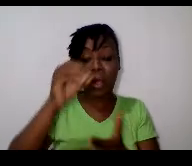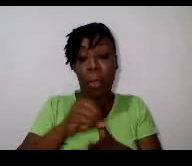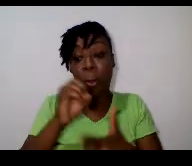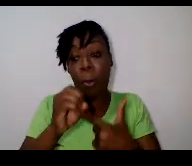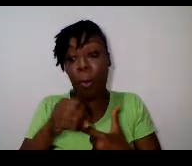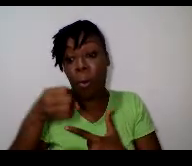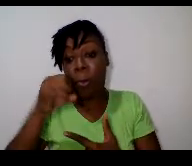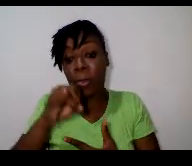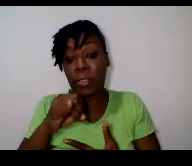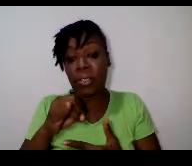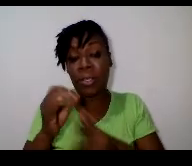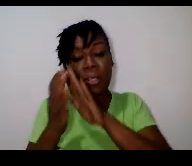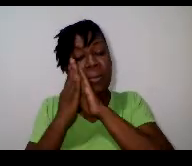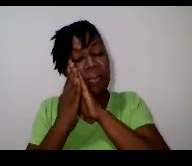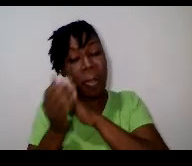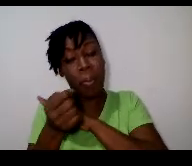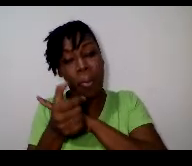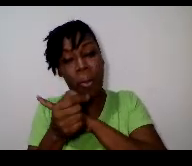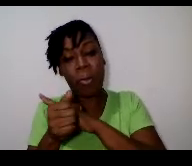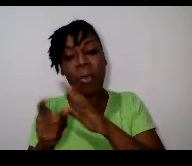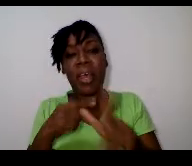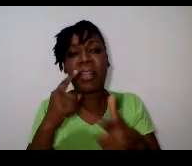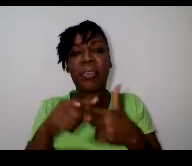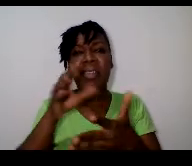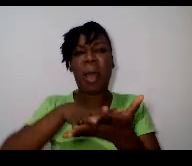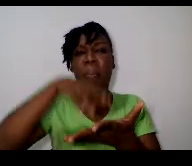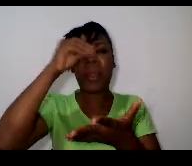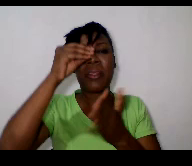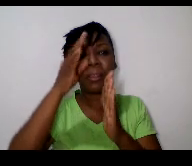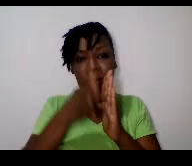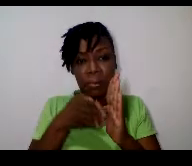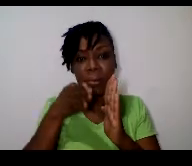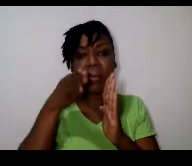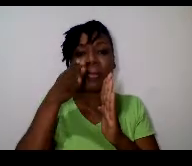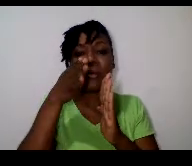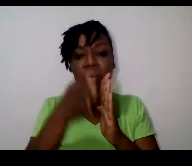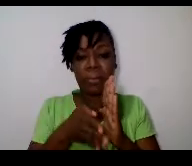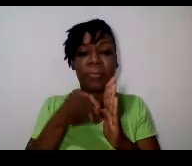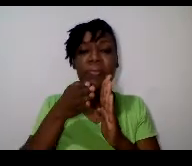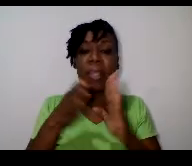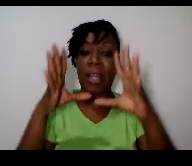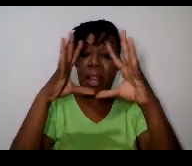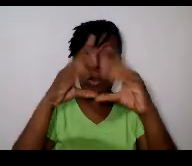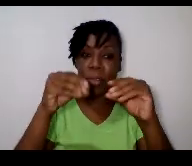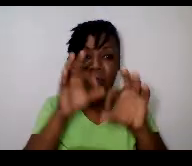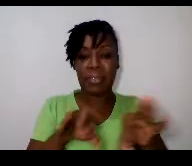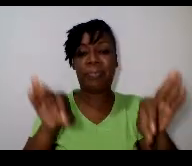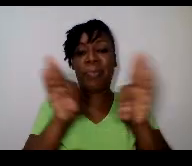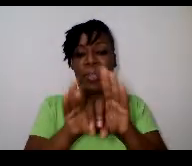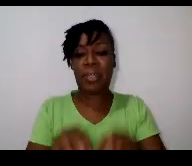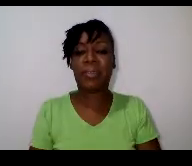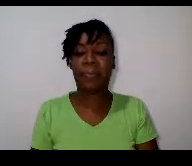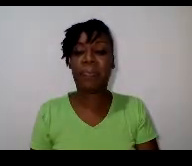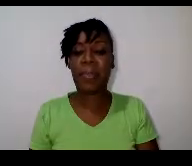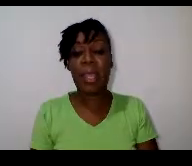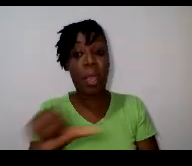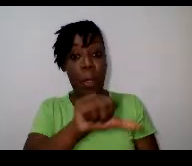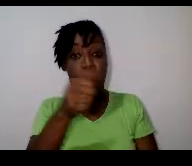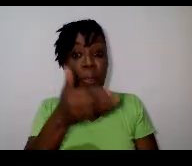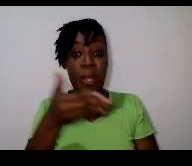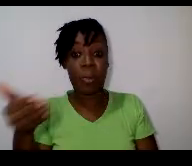aprendizaje necesita la noche para consolidarse. ¿Qué es otra cosa que pasa cuando dormimos? Que